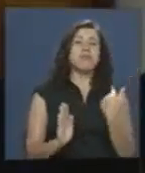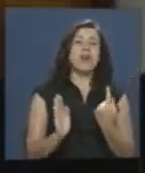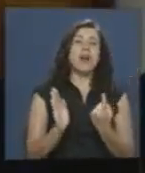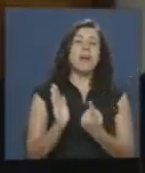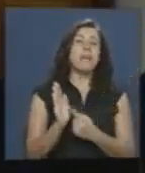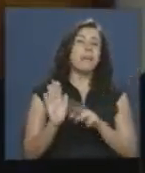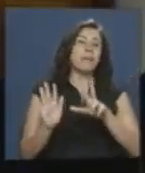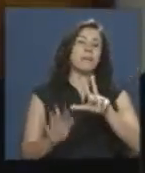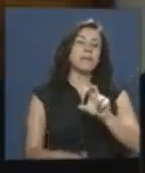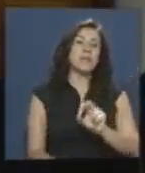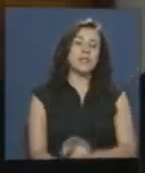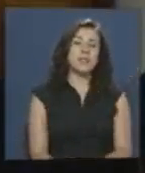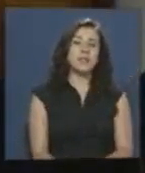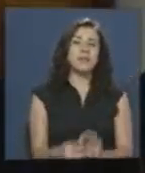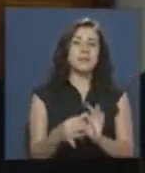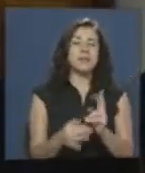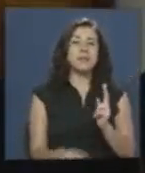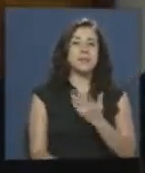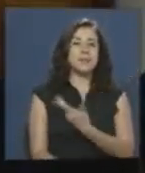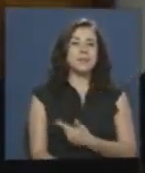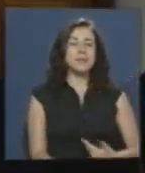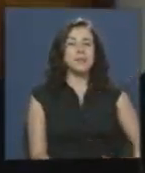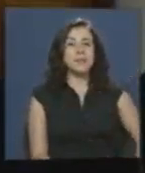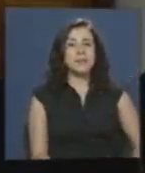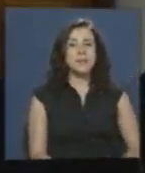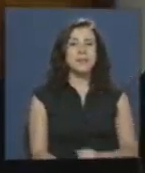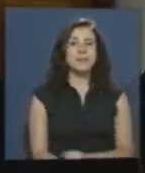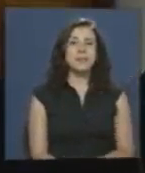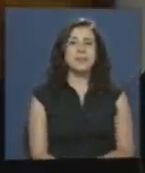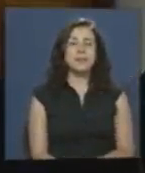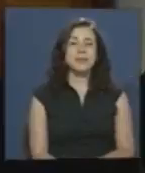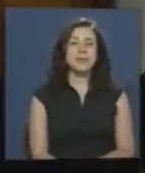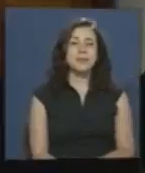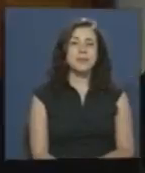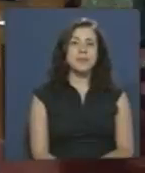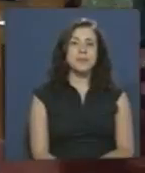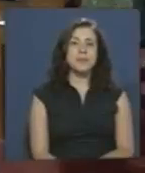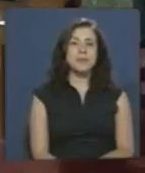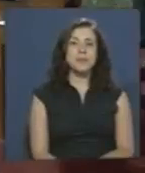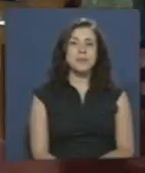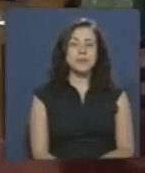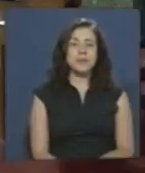los 80. Muchas gracias, señor presidente. He dicho.